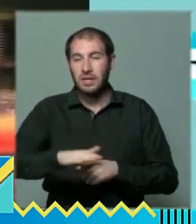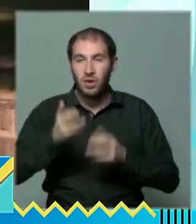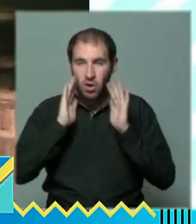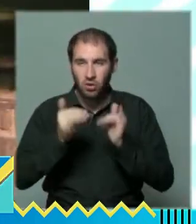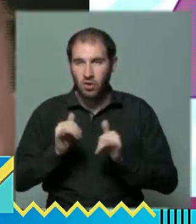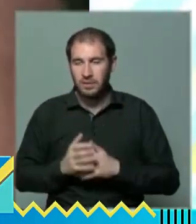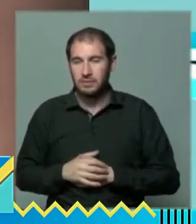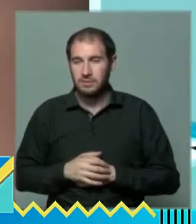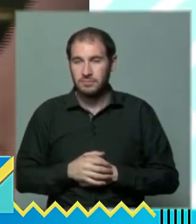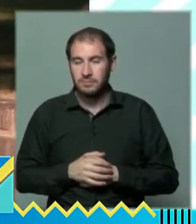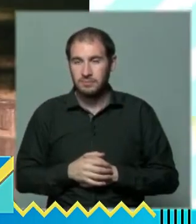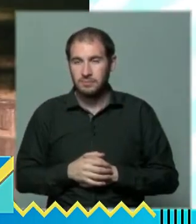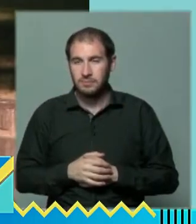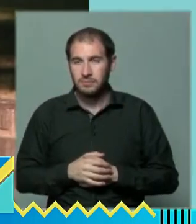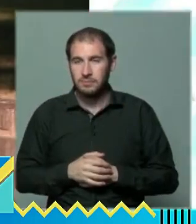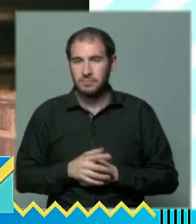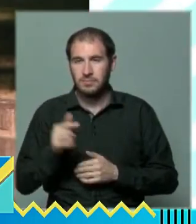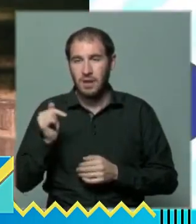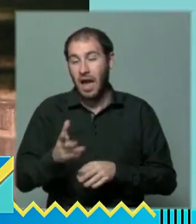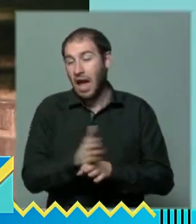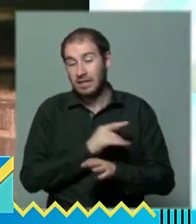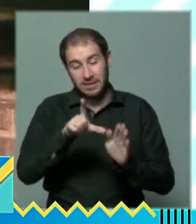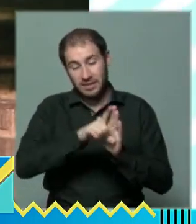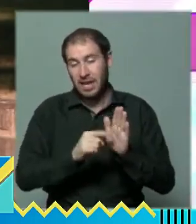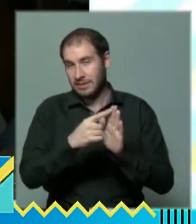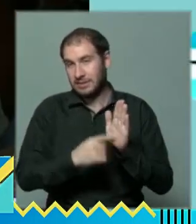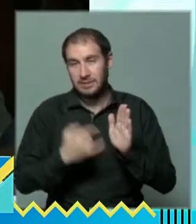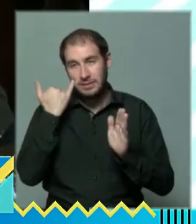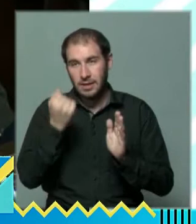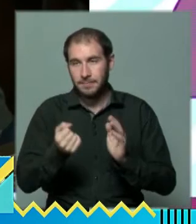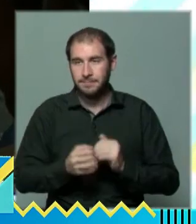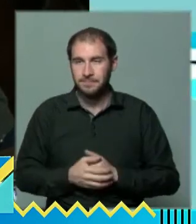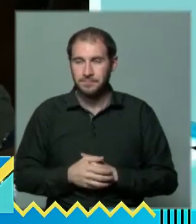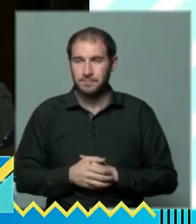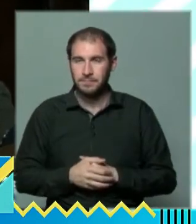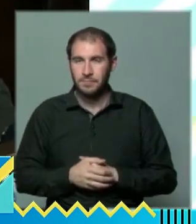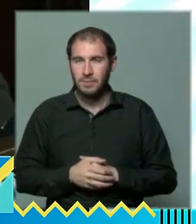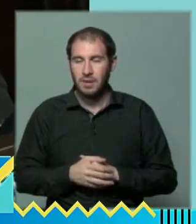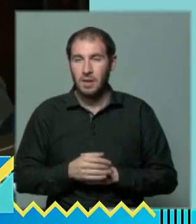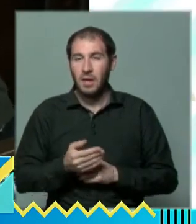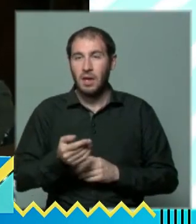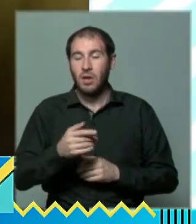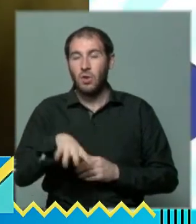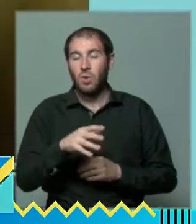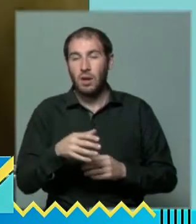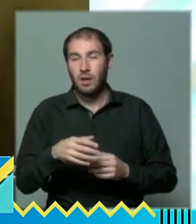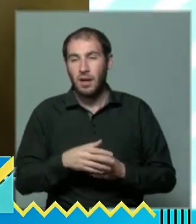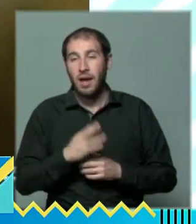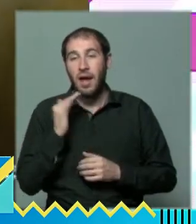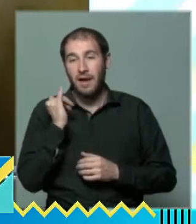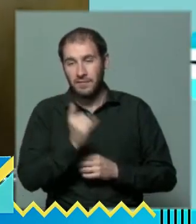adolescentes ya están previstas en esa legislación, que es decir, al orden de comunicar a